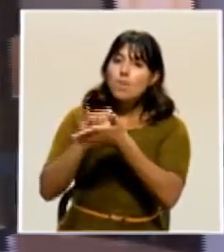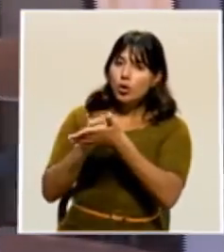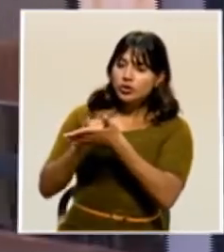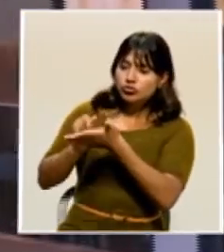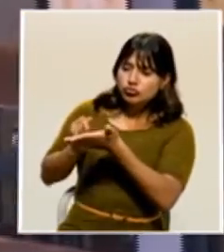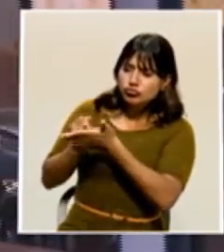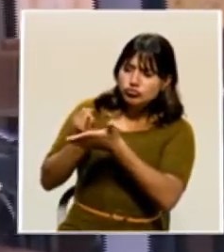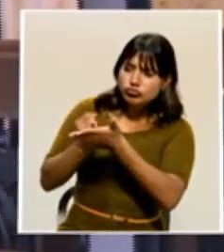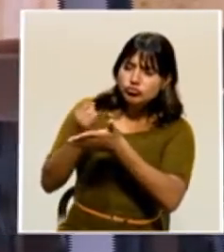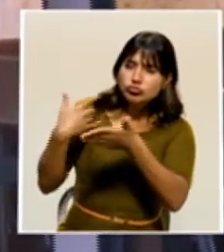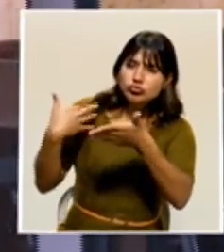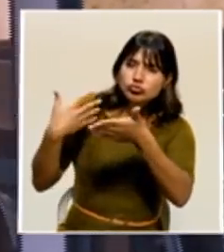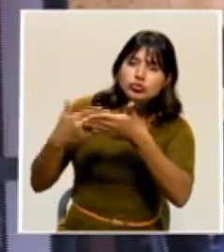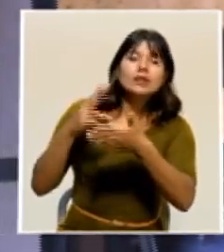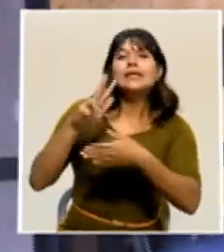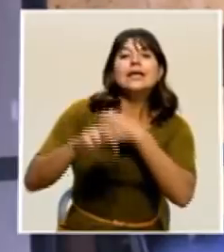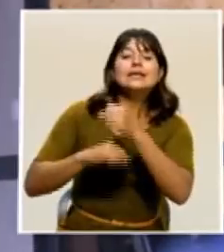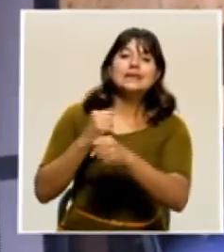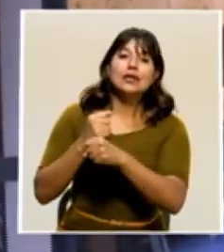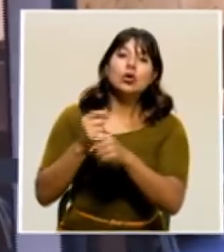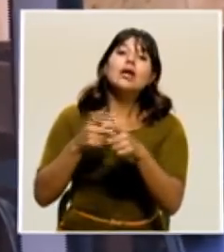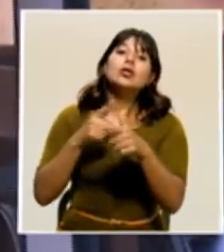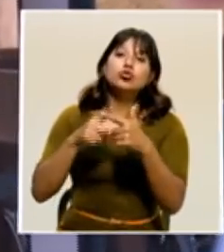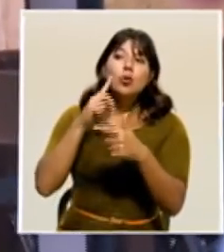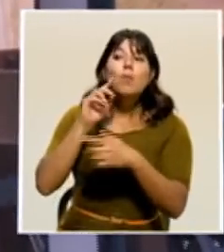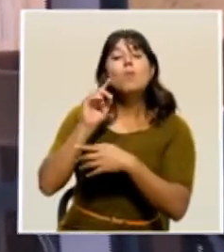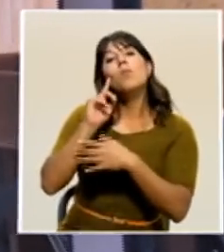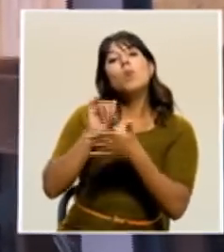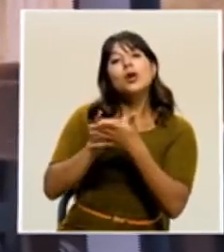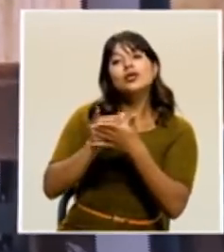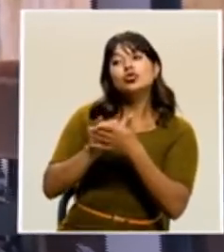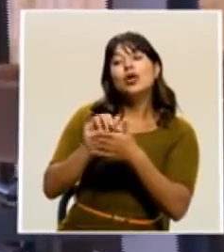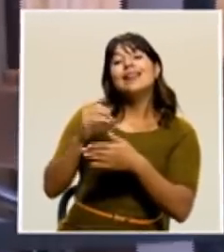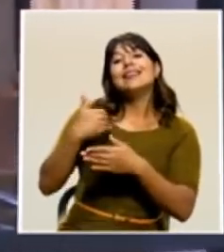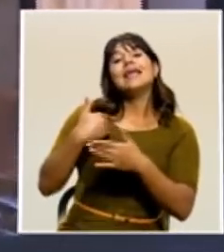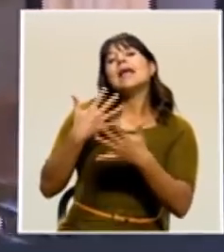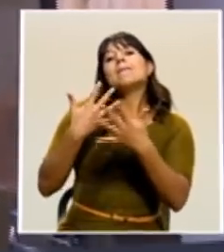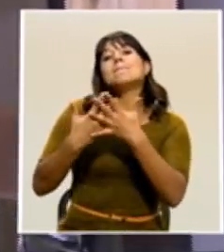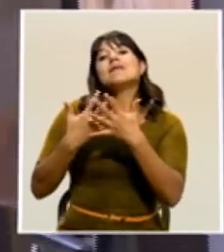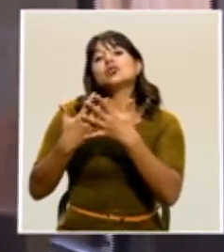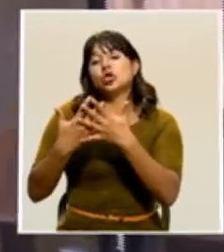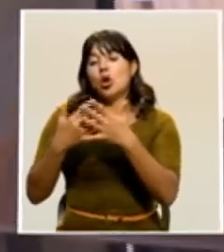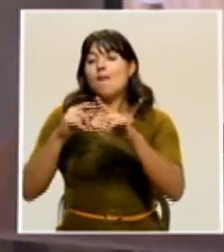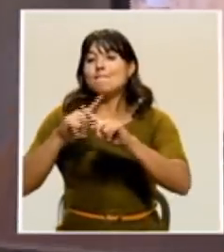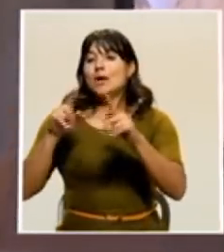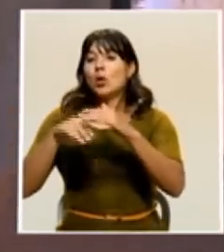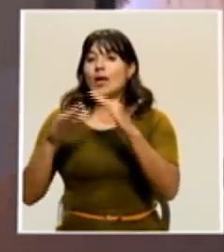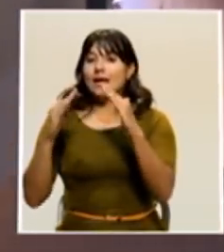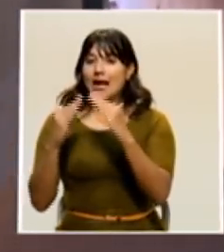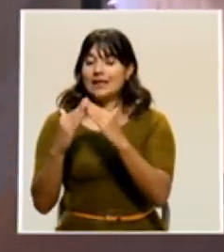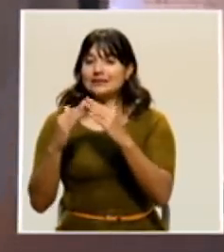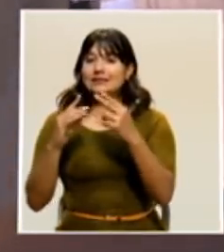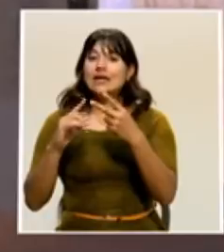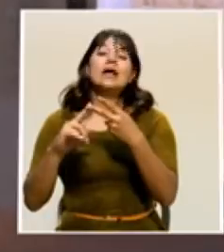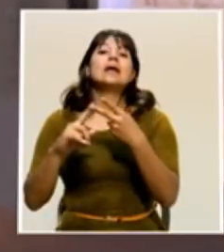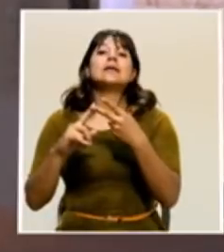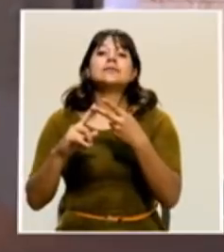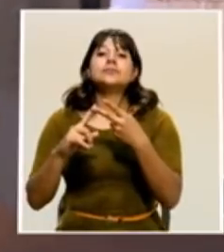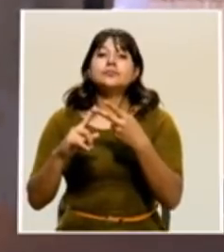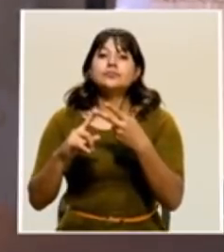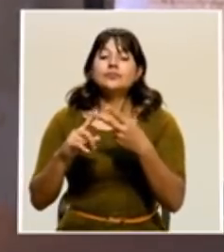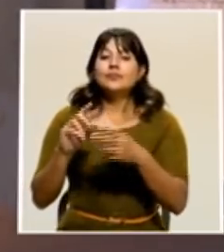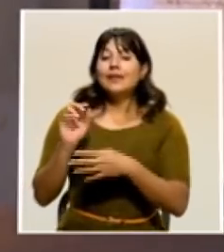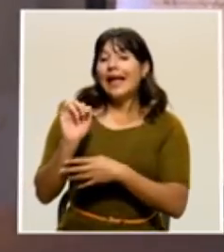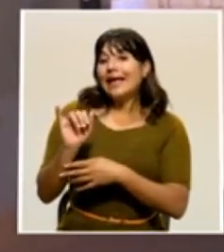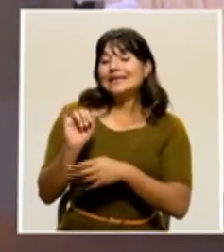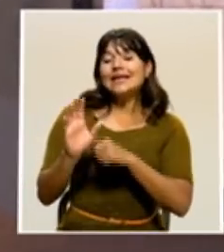ha estado cumpliendo tanto prisión preventiva como también se ha mantenido con arresto domiciliario. Esa era la